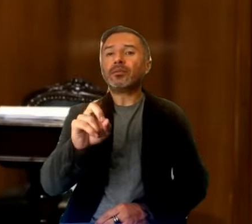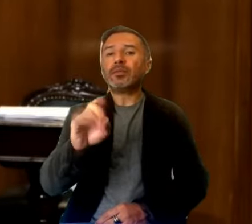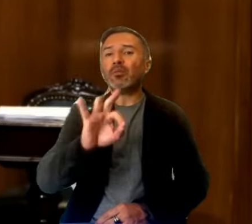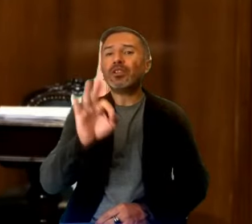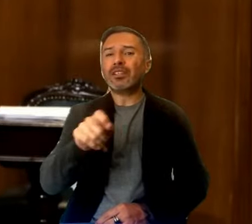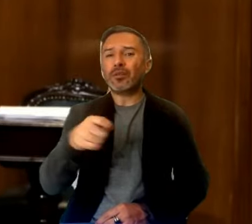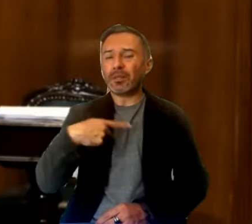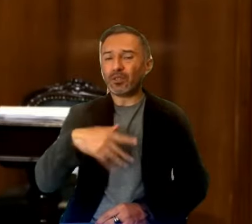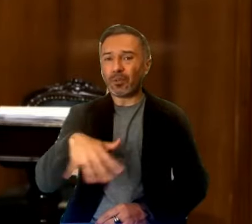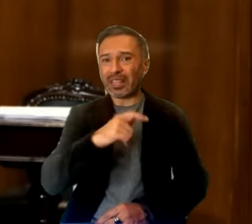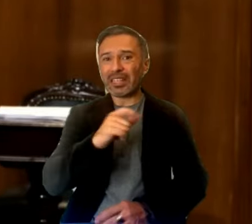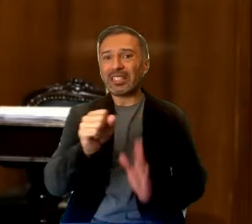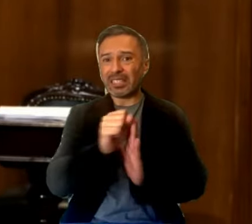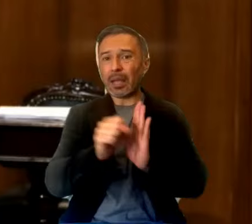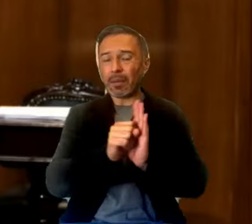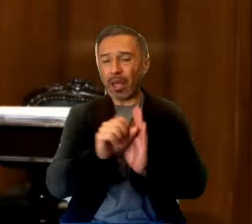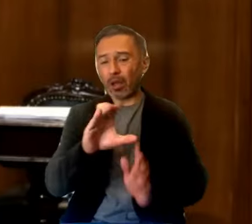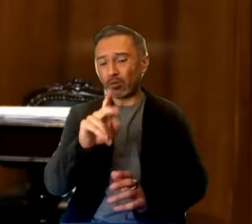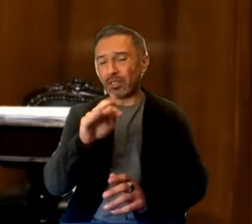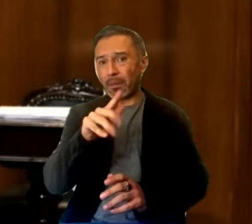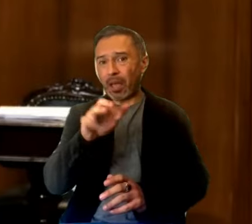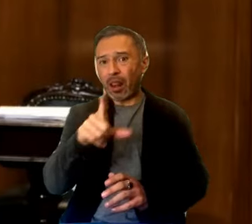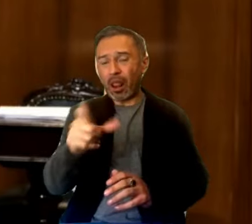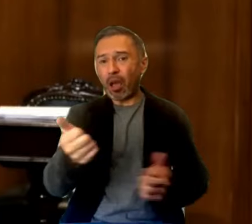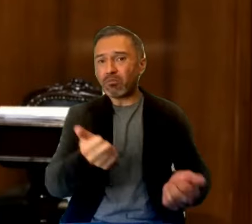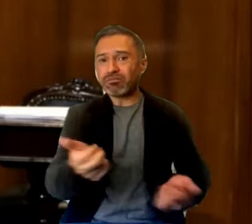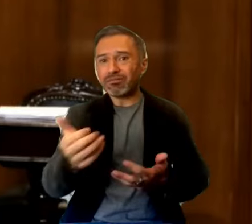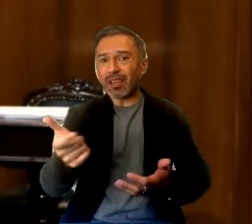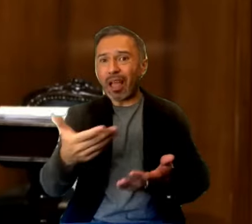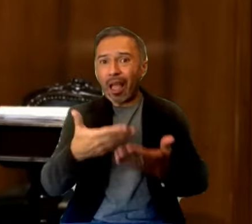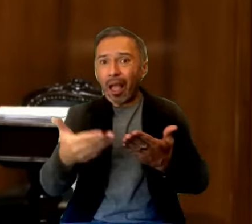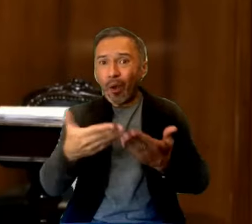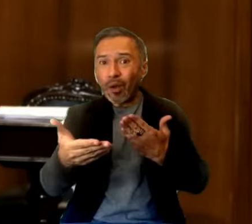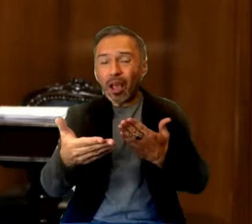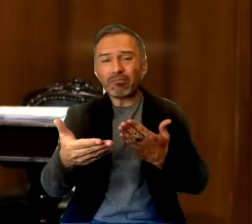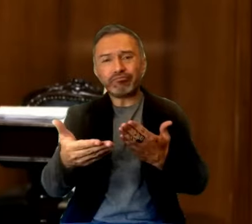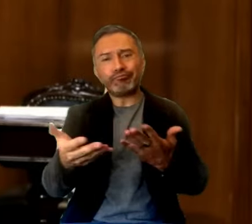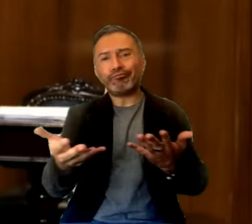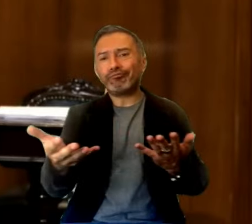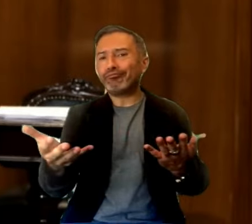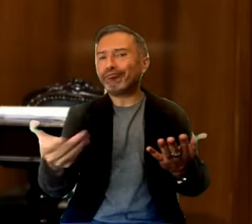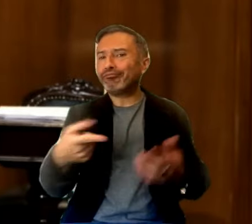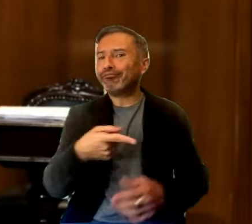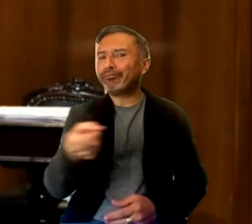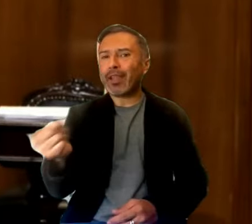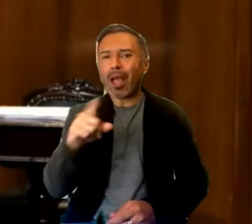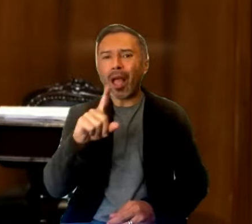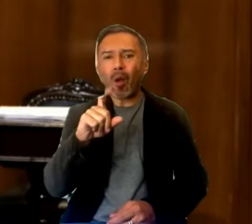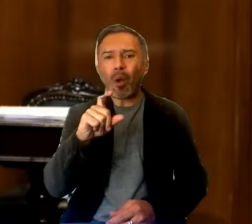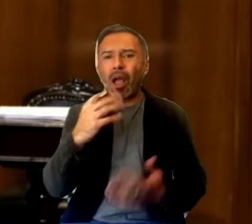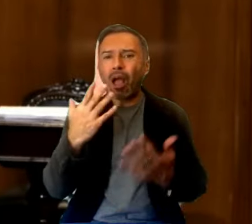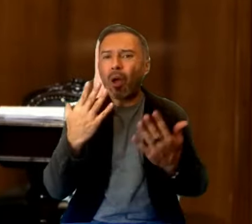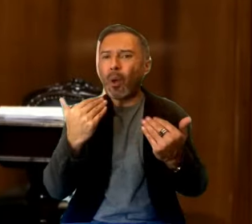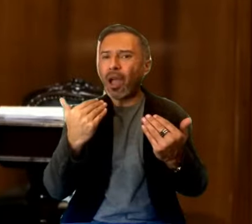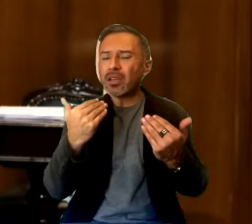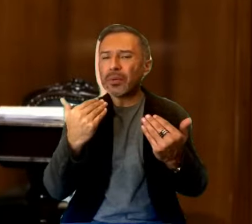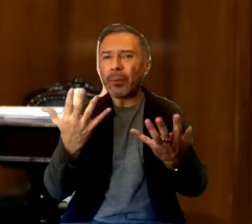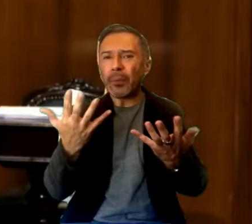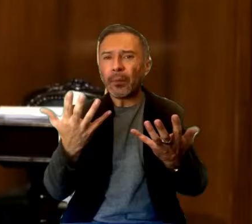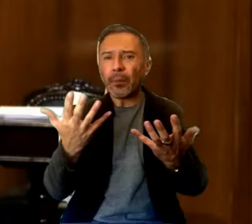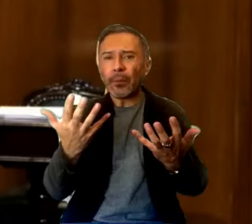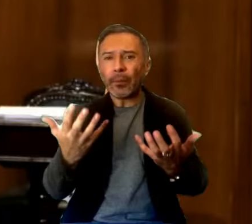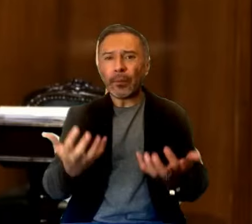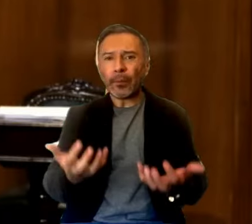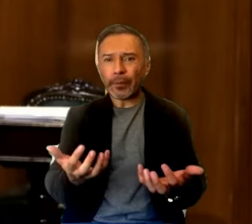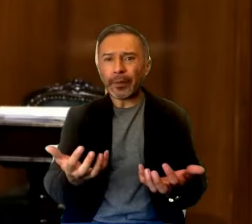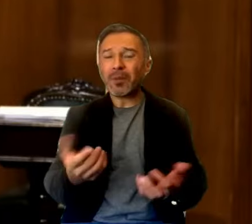Cutzamala y hoy no tienen agua. Es momento de realmente ponernos